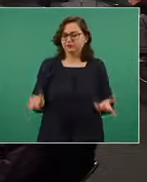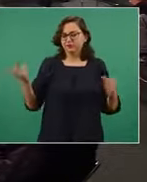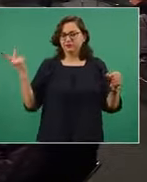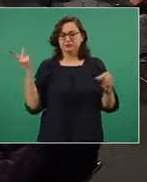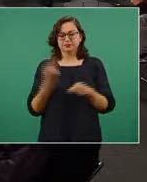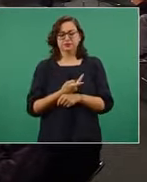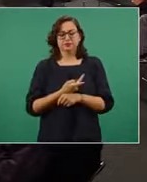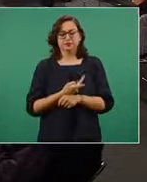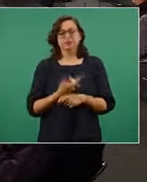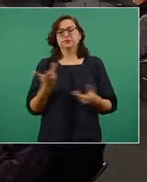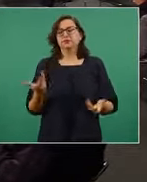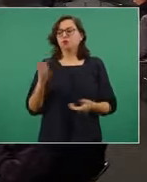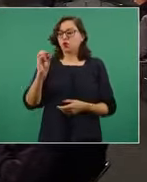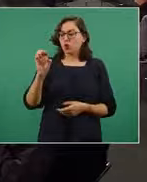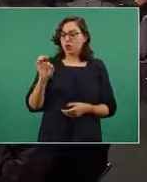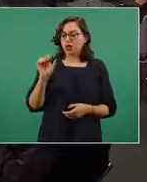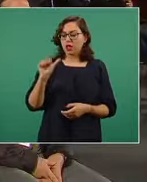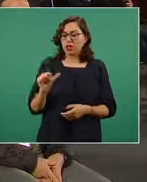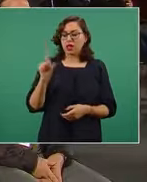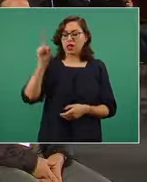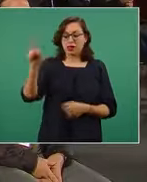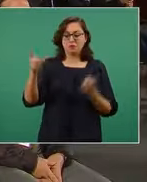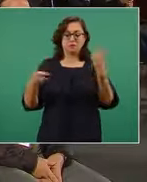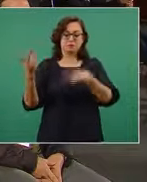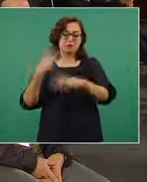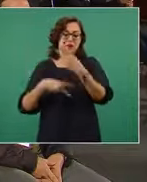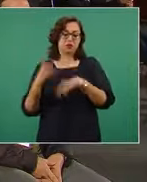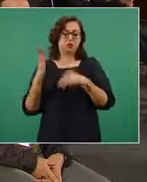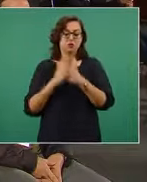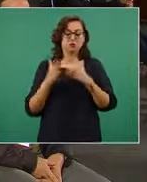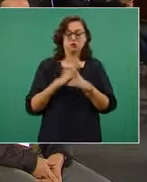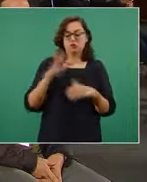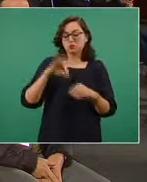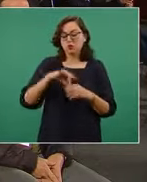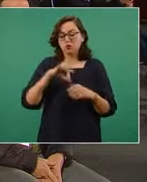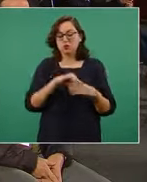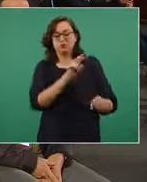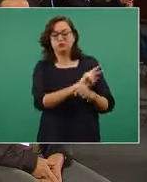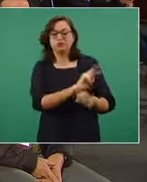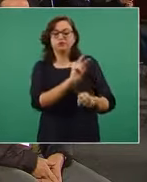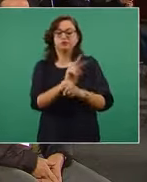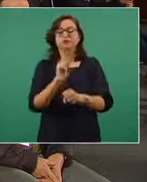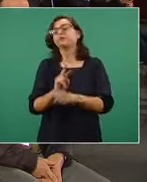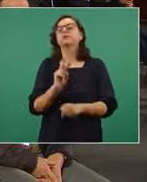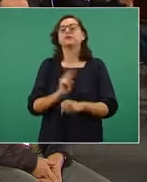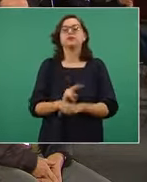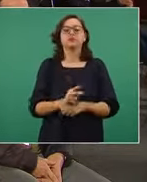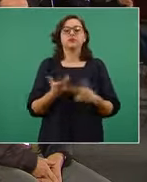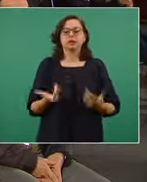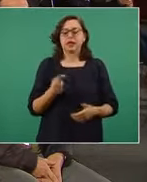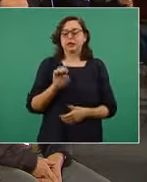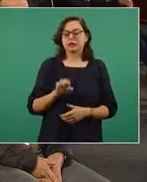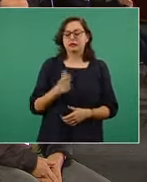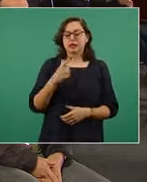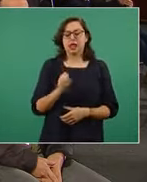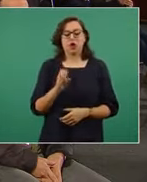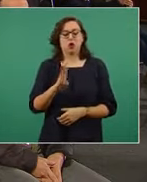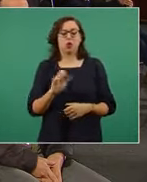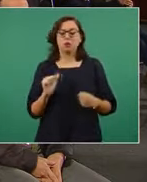parte de la OEA, que de hecho va a ser observador en estas elecciones, preguntarle si la Secretaría de Gobernación va a emitir algún